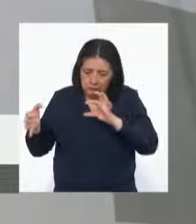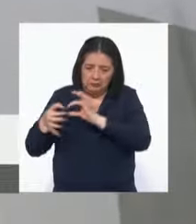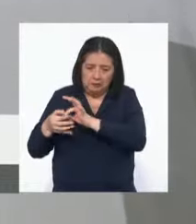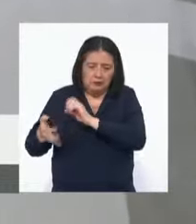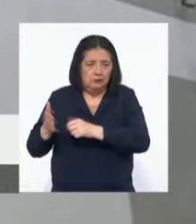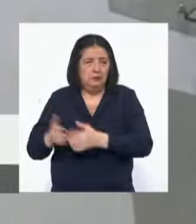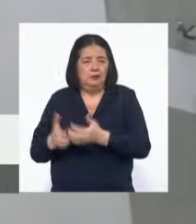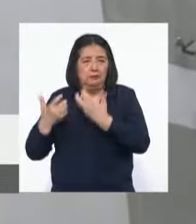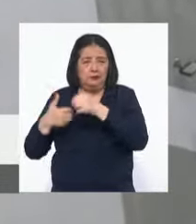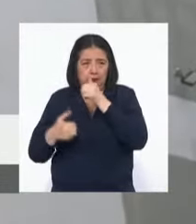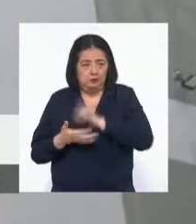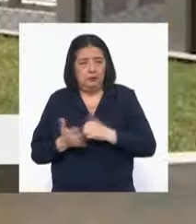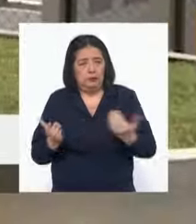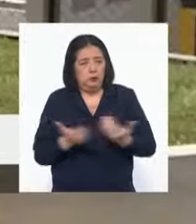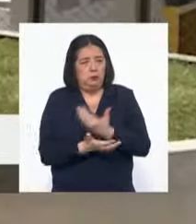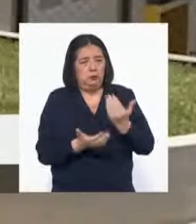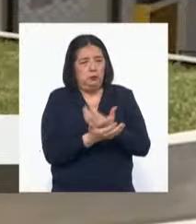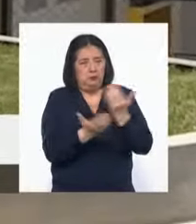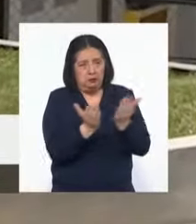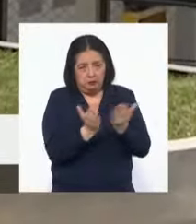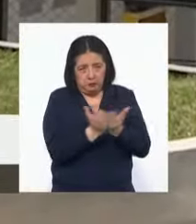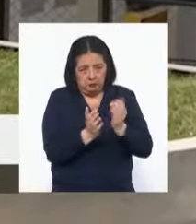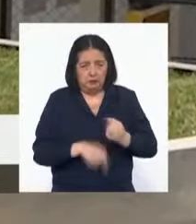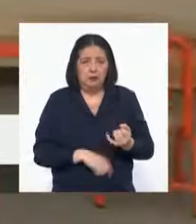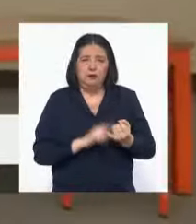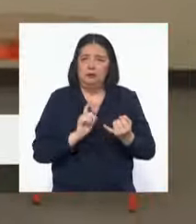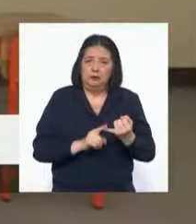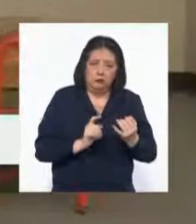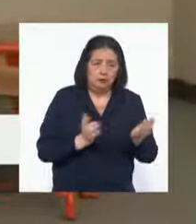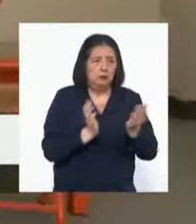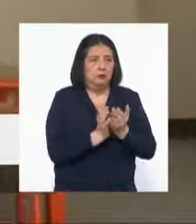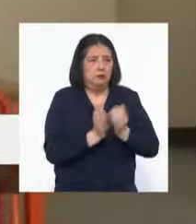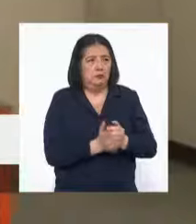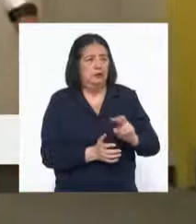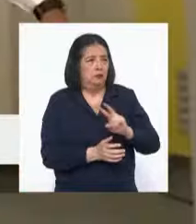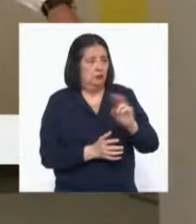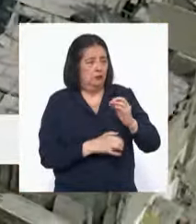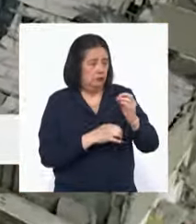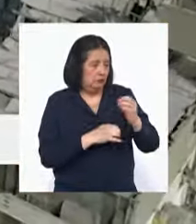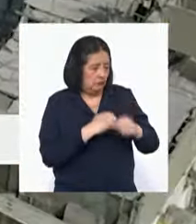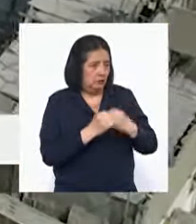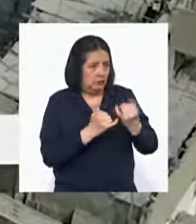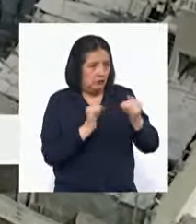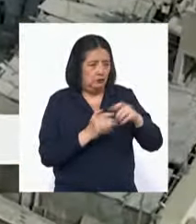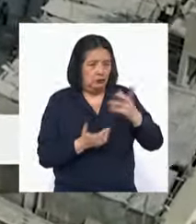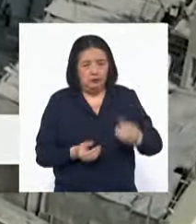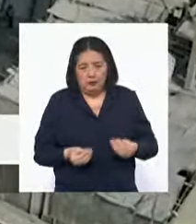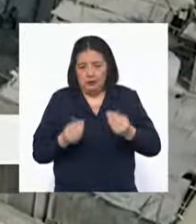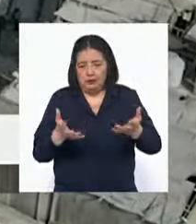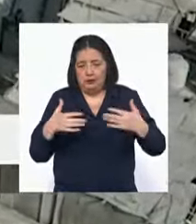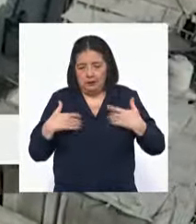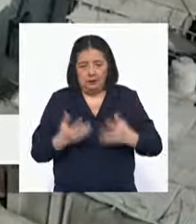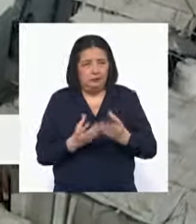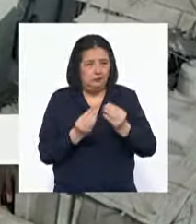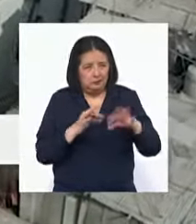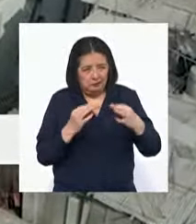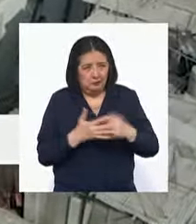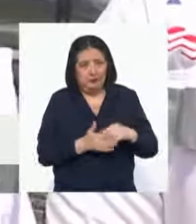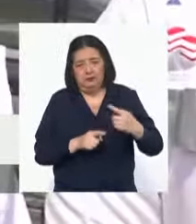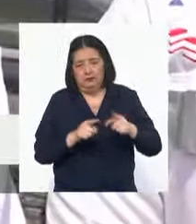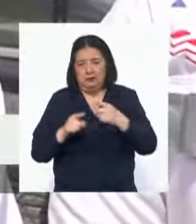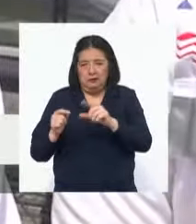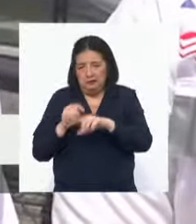la gestión de nuevas escuelas como las escuelas bicentenario, que hoy tanta alegría le dan a muchos niños y familias de diferentes lugares del